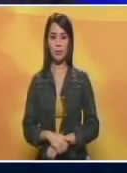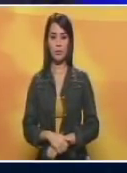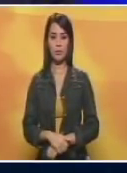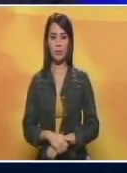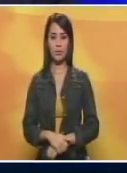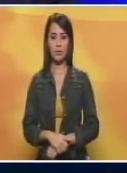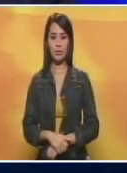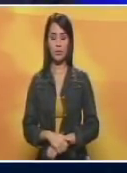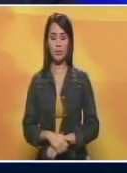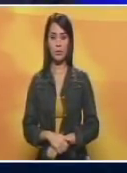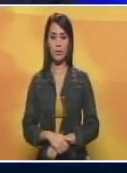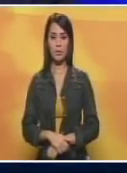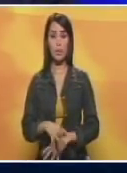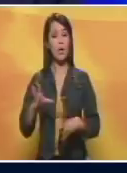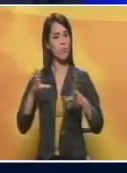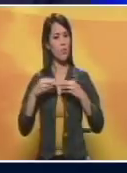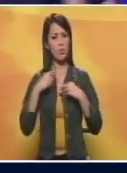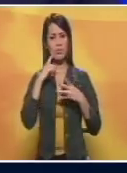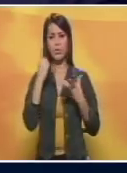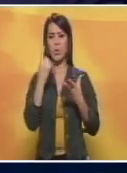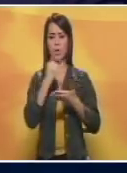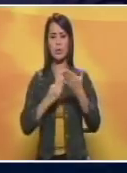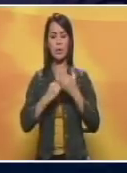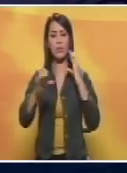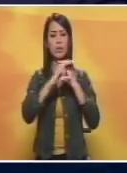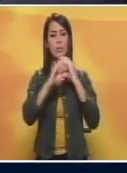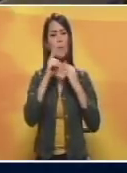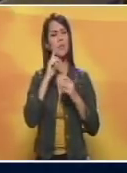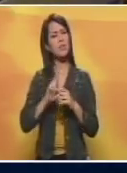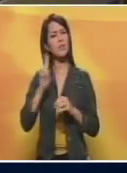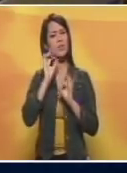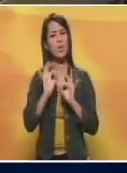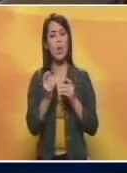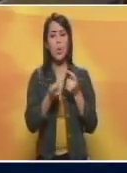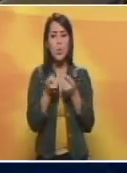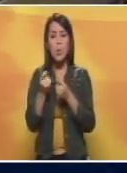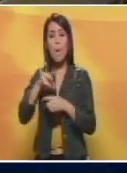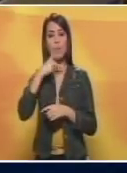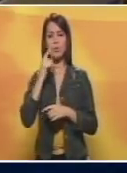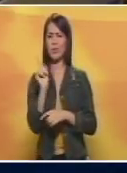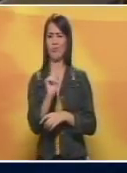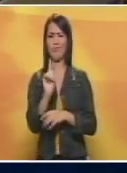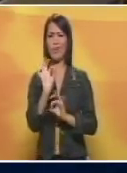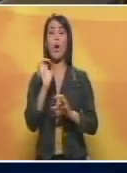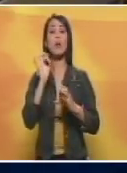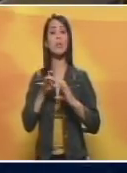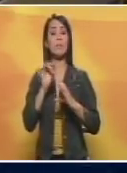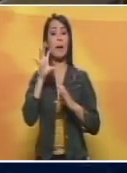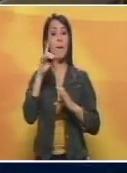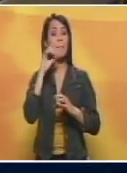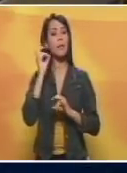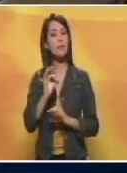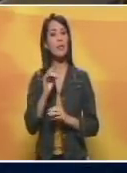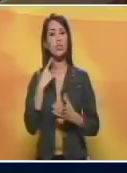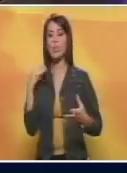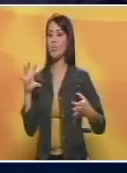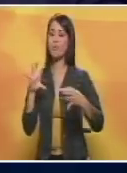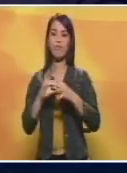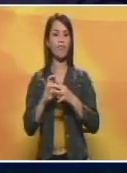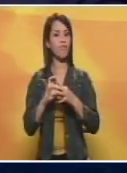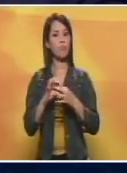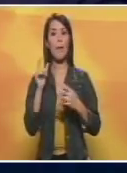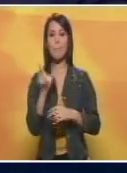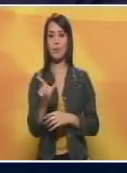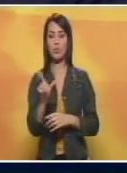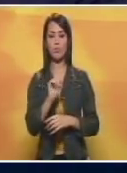lugar tengo que el censo nacional de transporte funcione como un instrumento de control político y aseguró que el carné de la patria no está asociado al